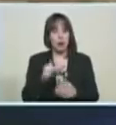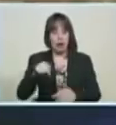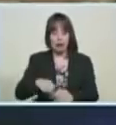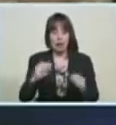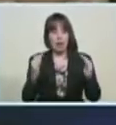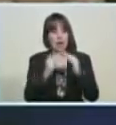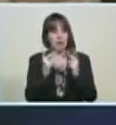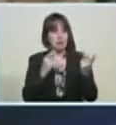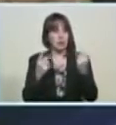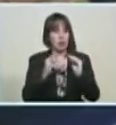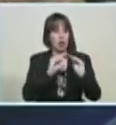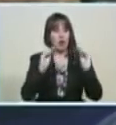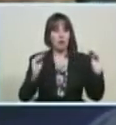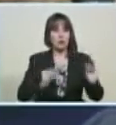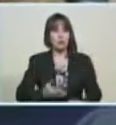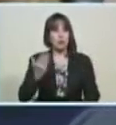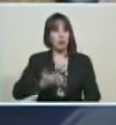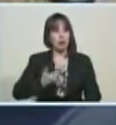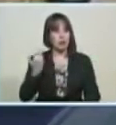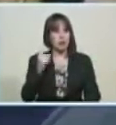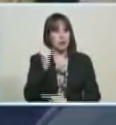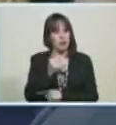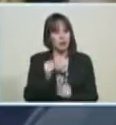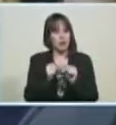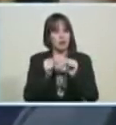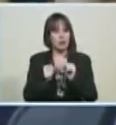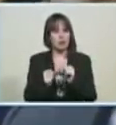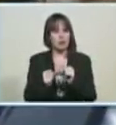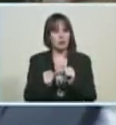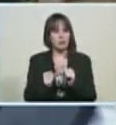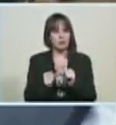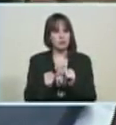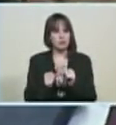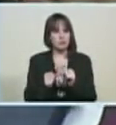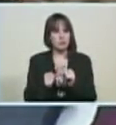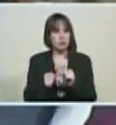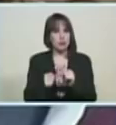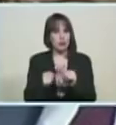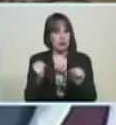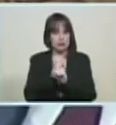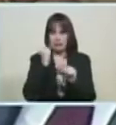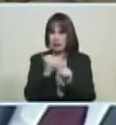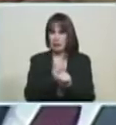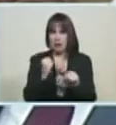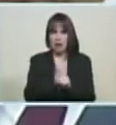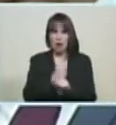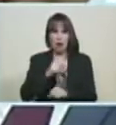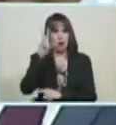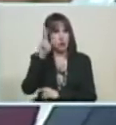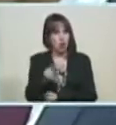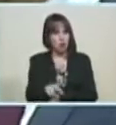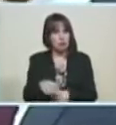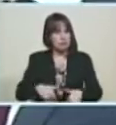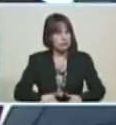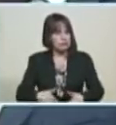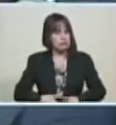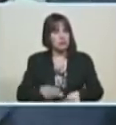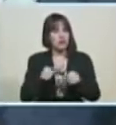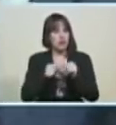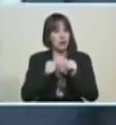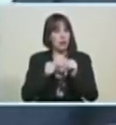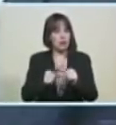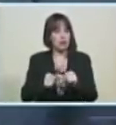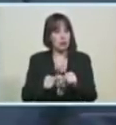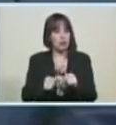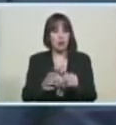Moneda. Anuncios importantes, debemos mantener el pulso diario, permanente, de lo